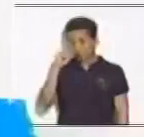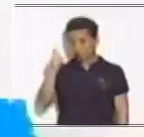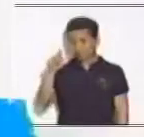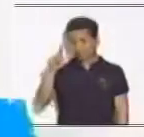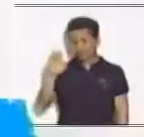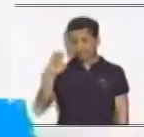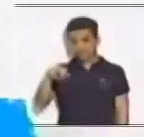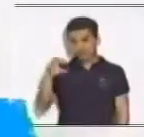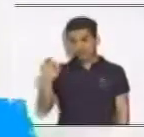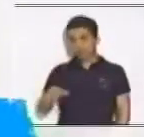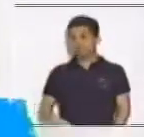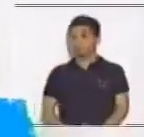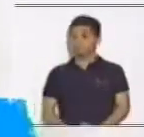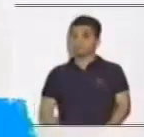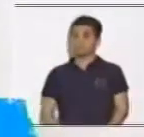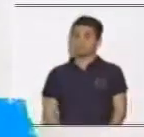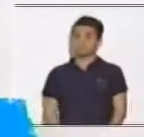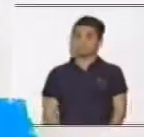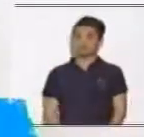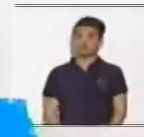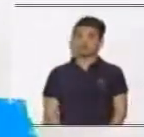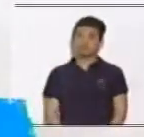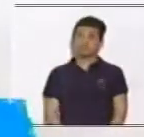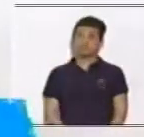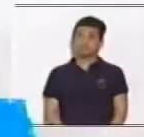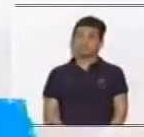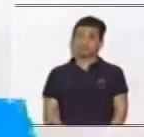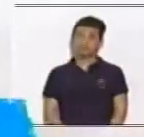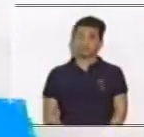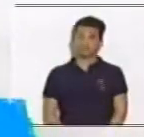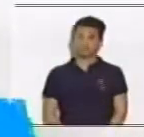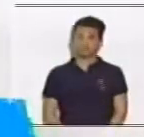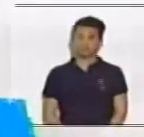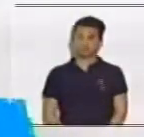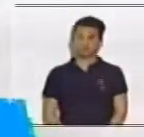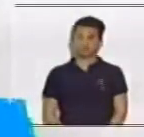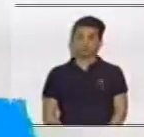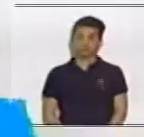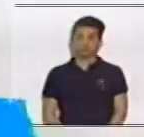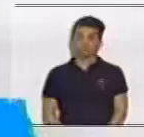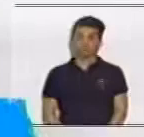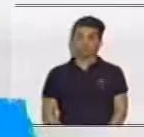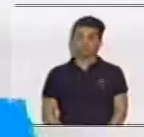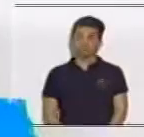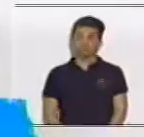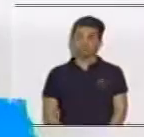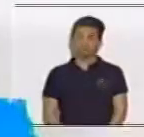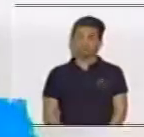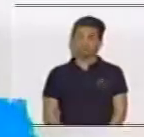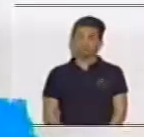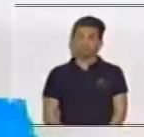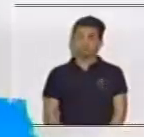¿sí? Pero hay algo más que vamos a explicar con este que está aquí.